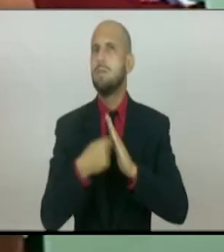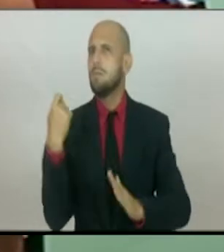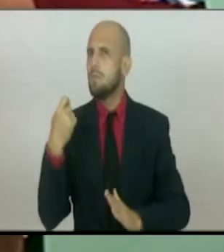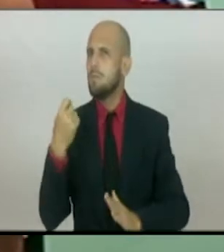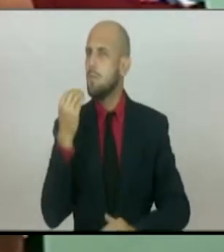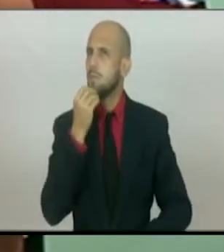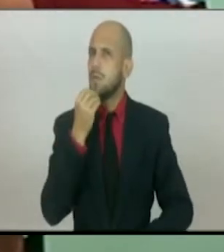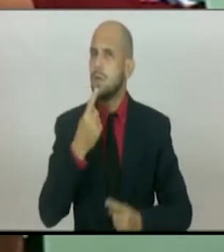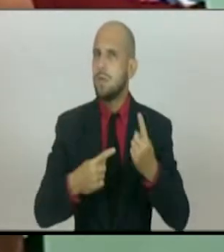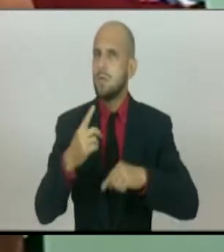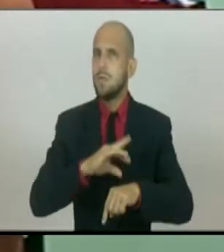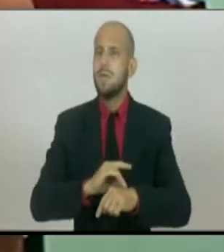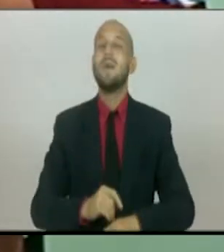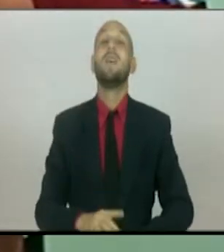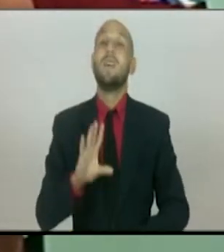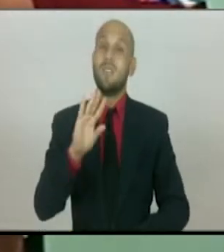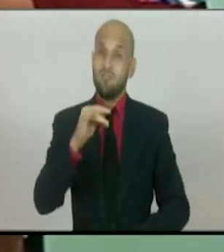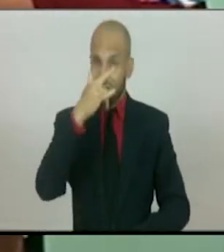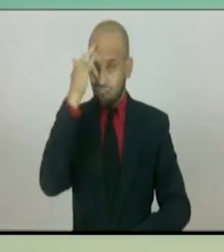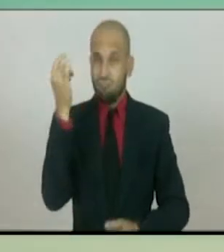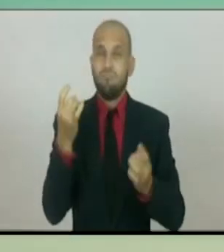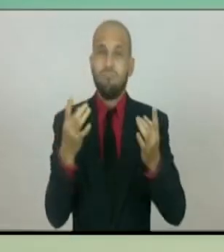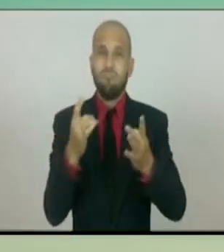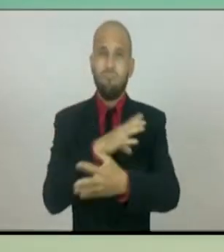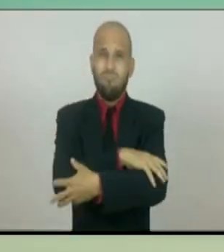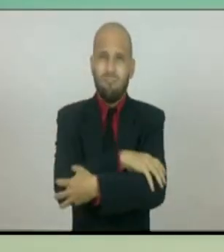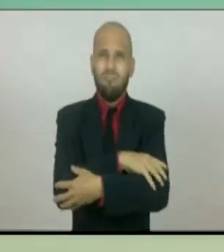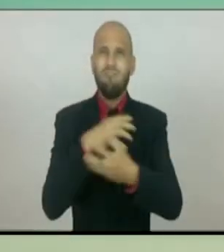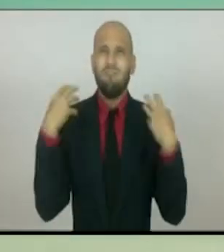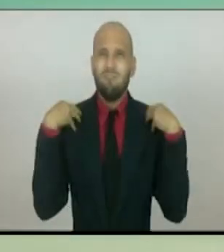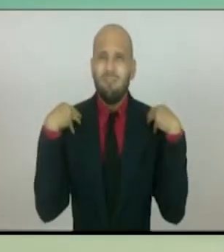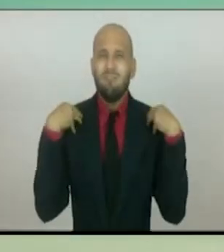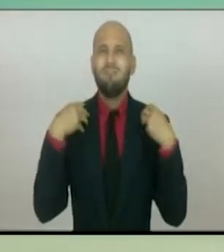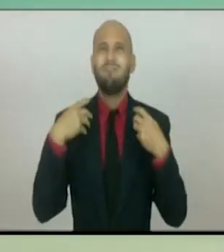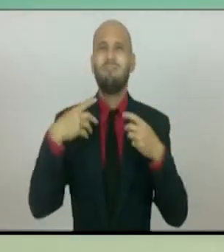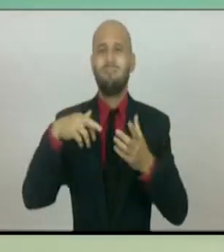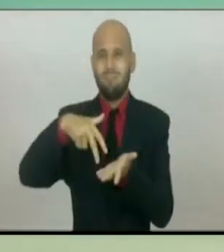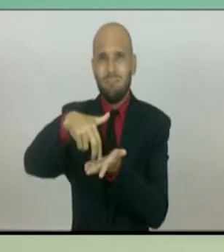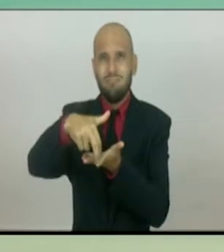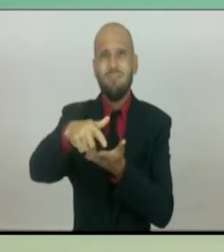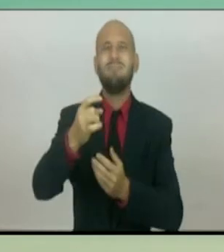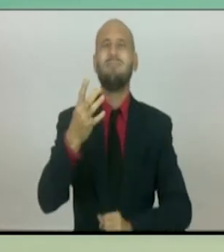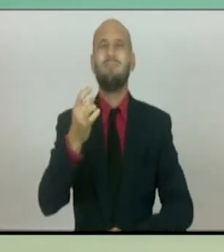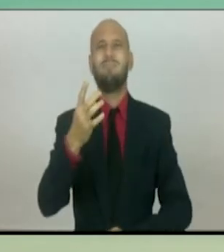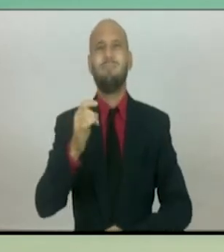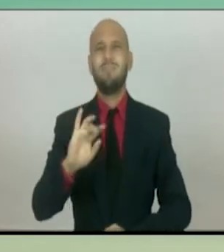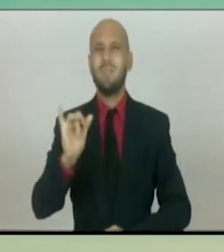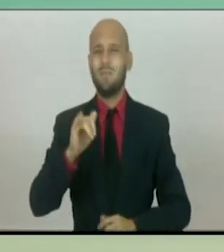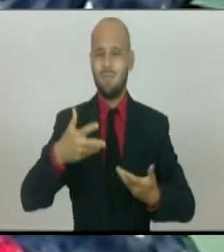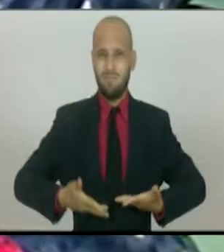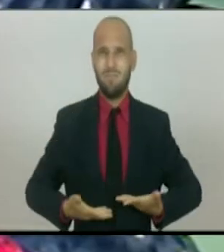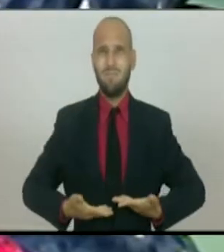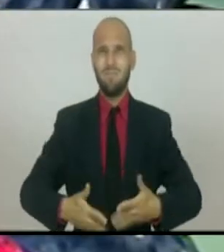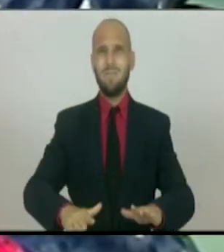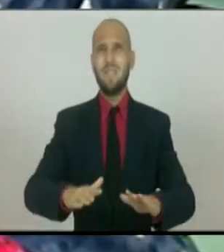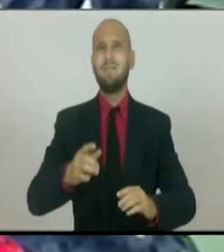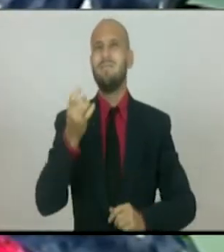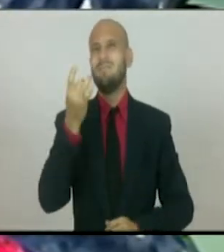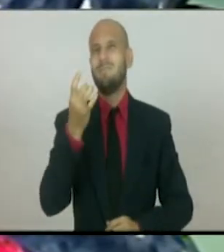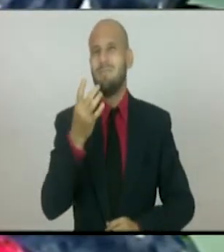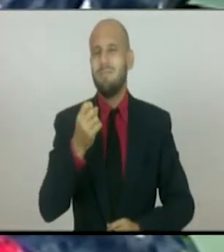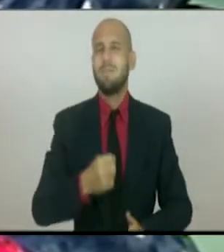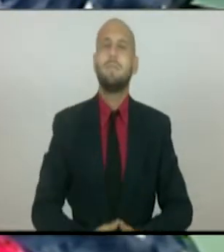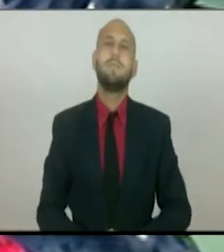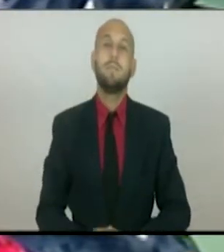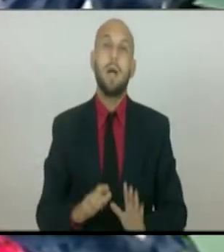por lo general deja mucho dolor en las articulaciones, fundamentalmente las rodillas, la zona lumbar. ¿Y cómo proceder cuando una